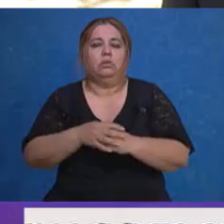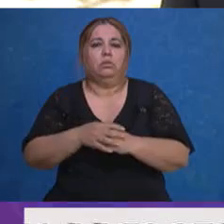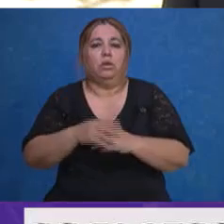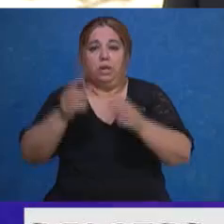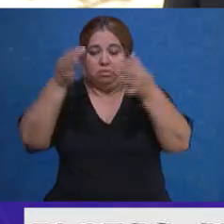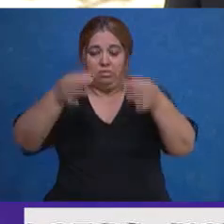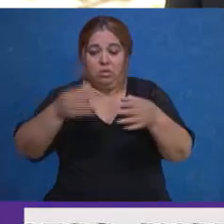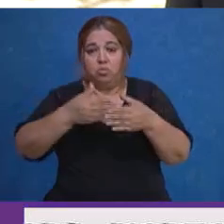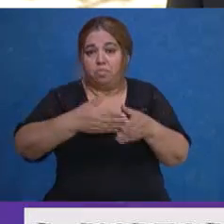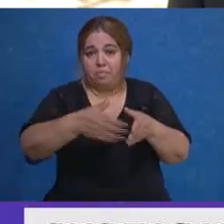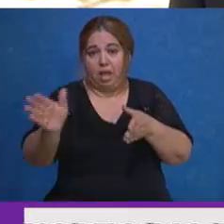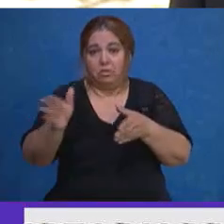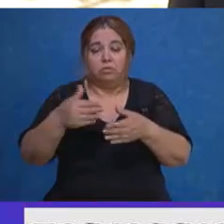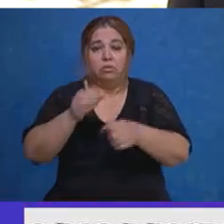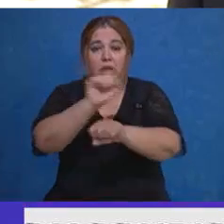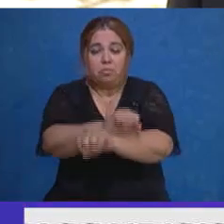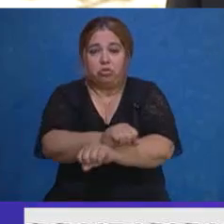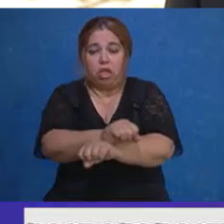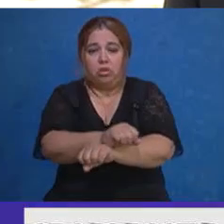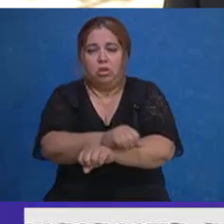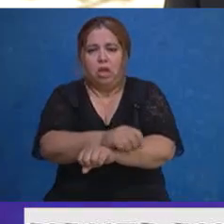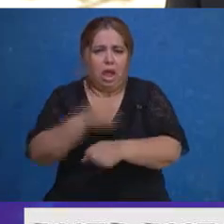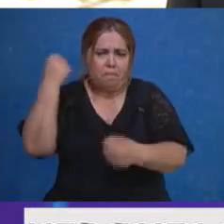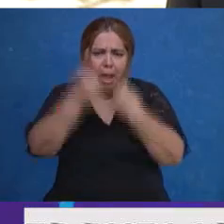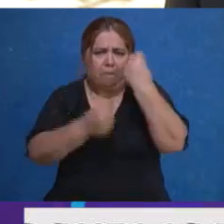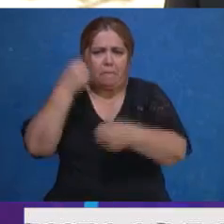esposado y ahí lo han golpeado, lo han tirado al